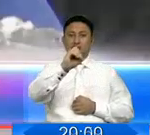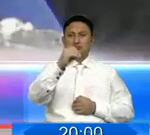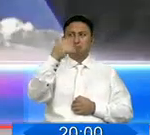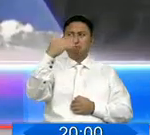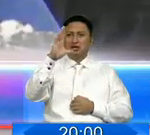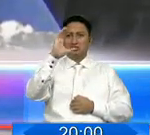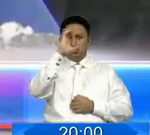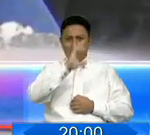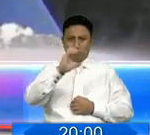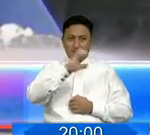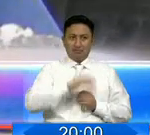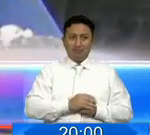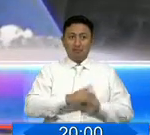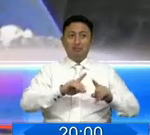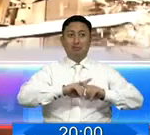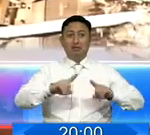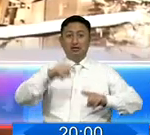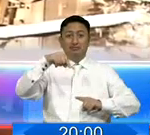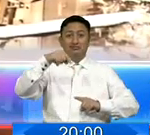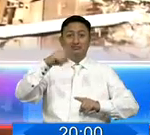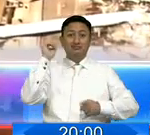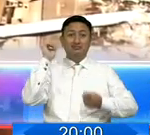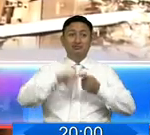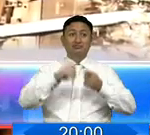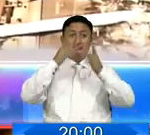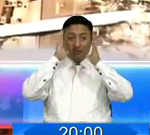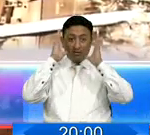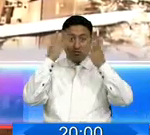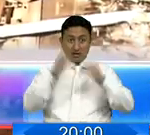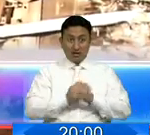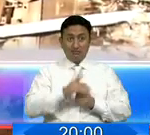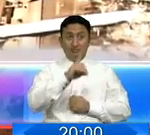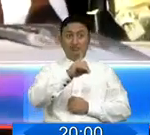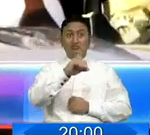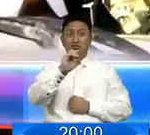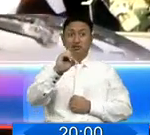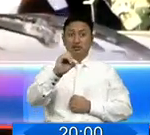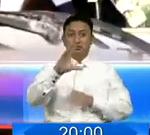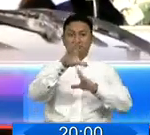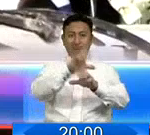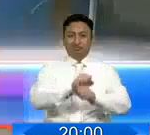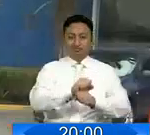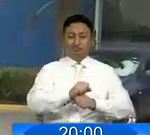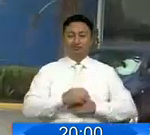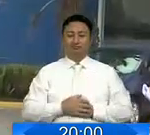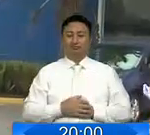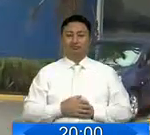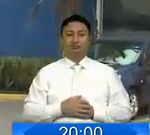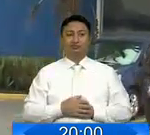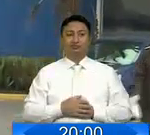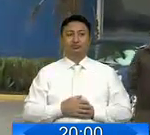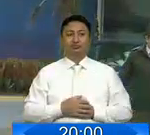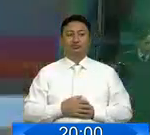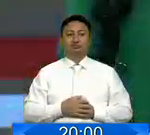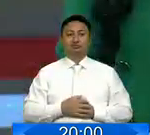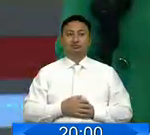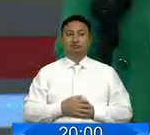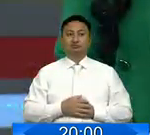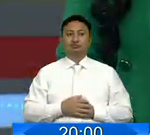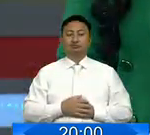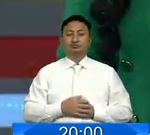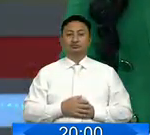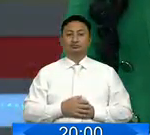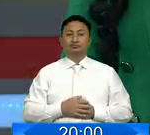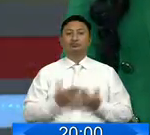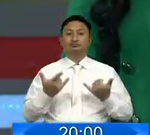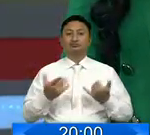ubicados, pero aseguraron que hasta finalizar el año, otros 100 serán detenidos. En Quito informó Iván Casamen. Con